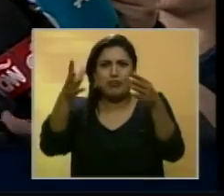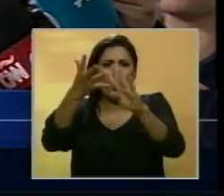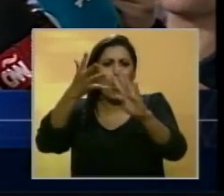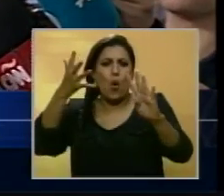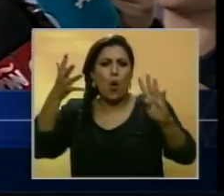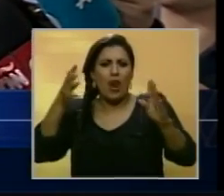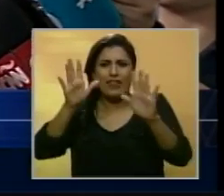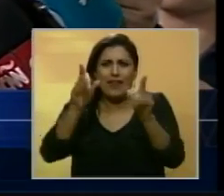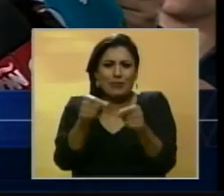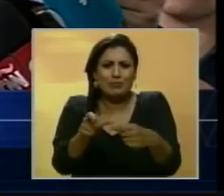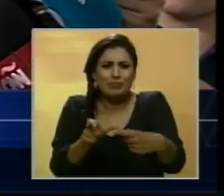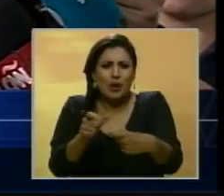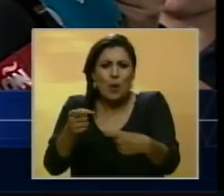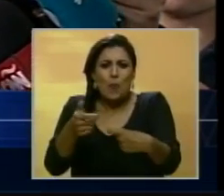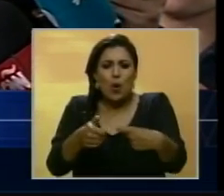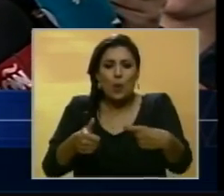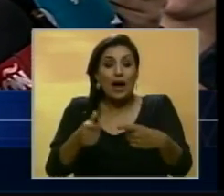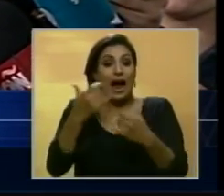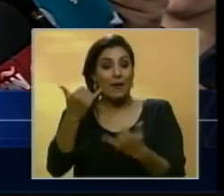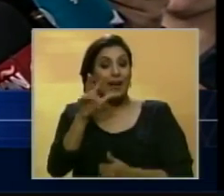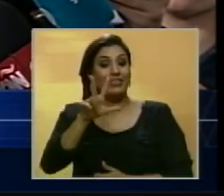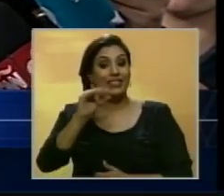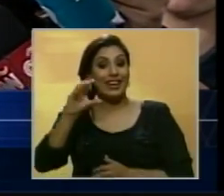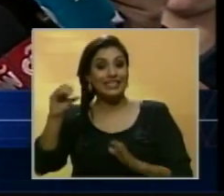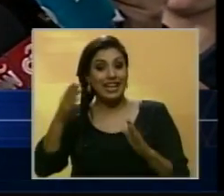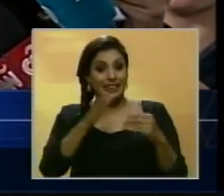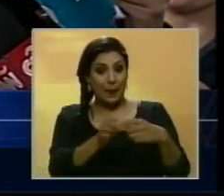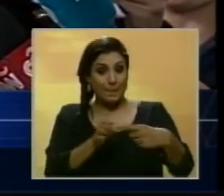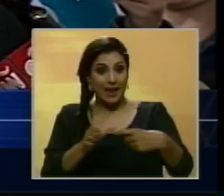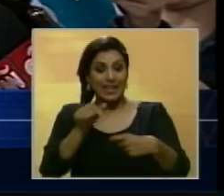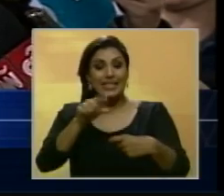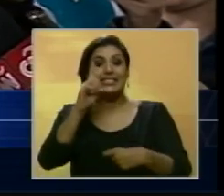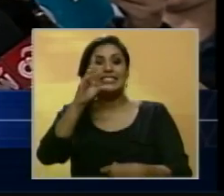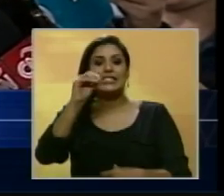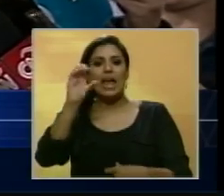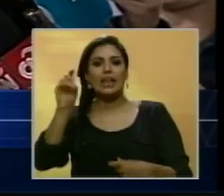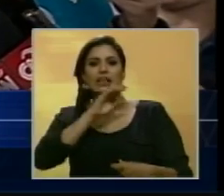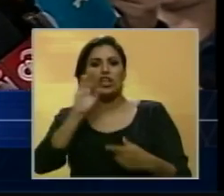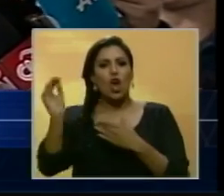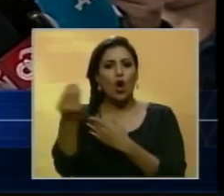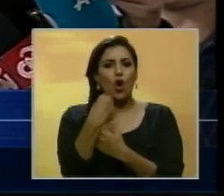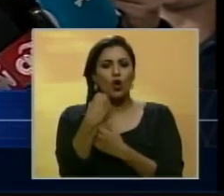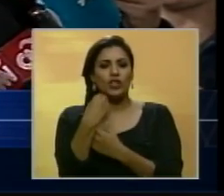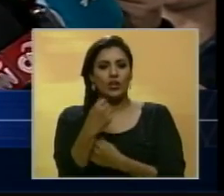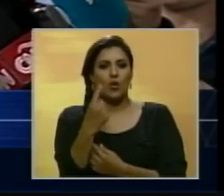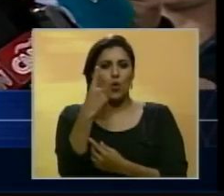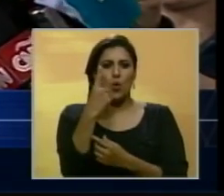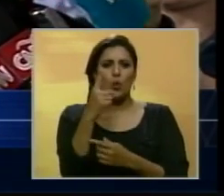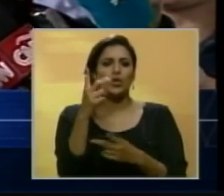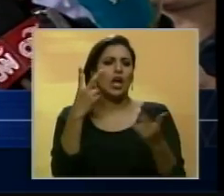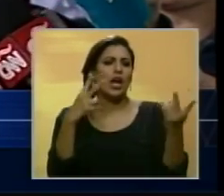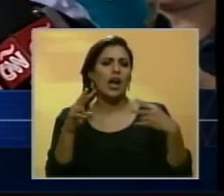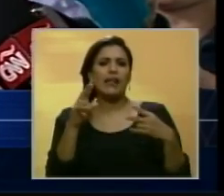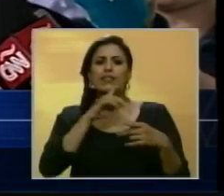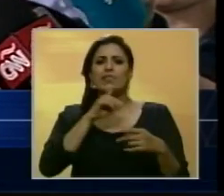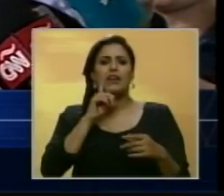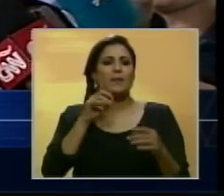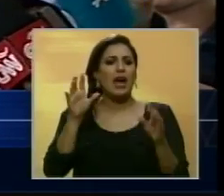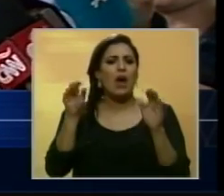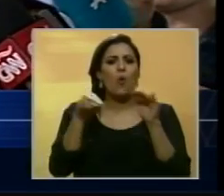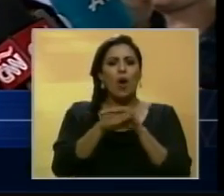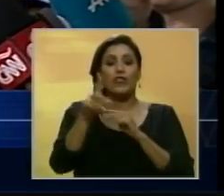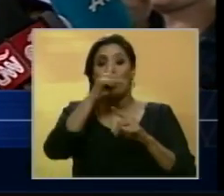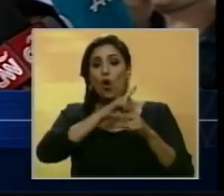muchísimos sitios del país. Además de esas 300 máquinas, 100 están escondidas. Unas por el tema de la